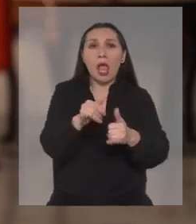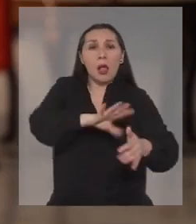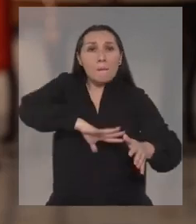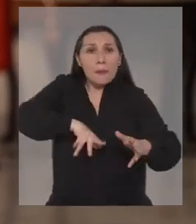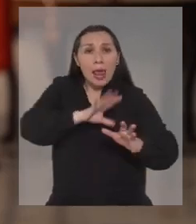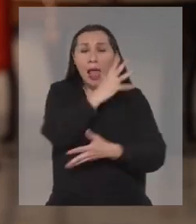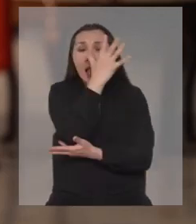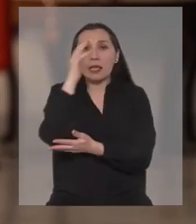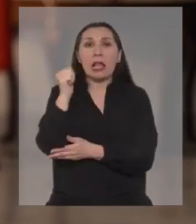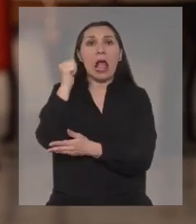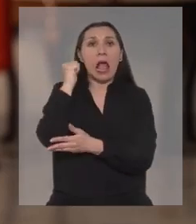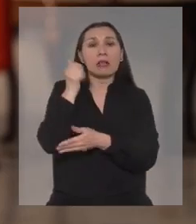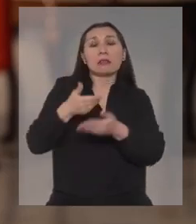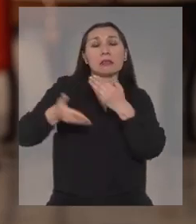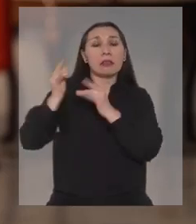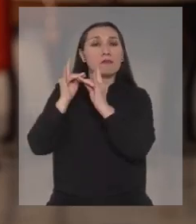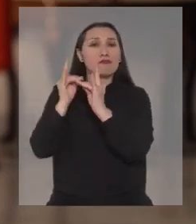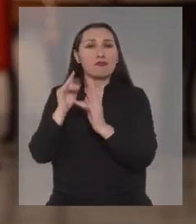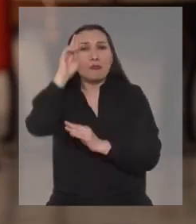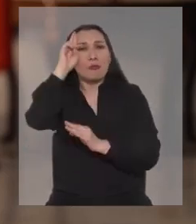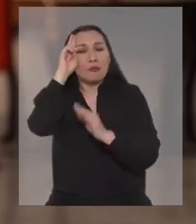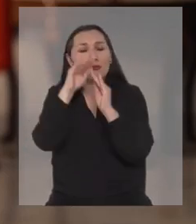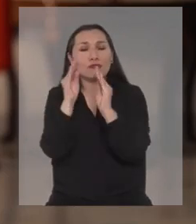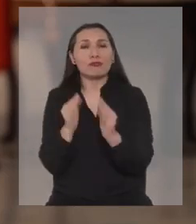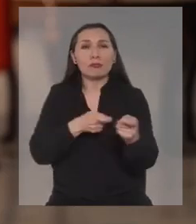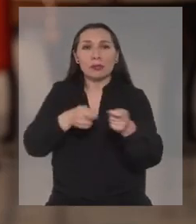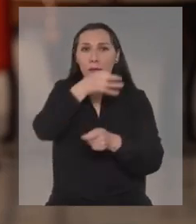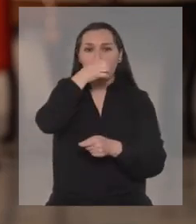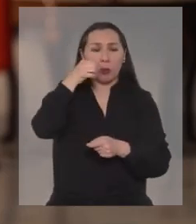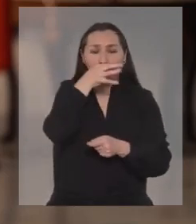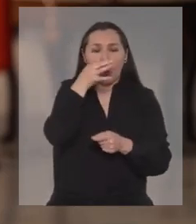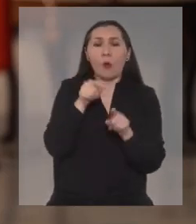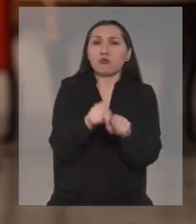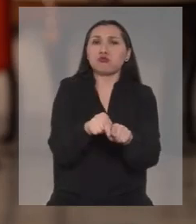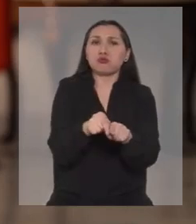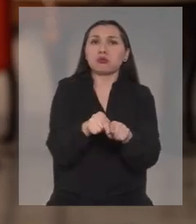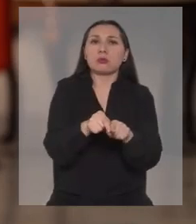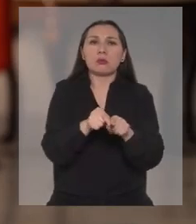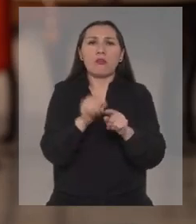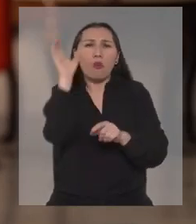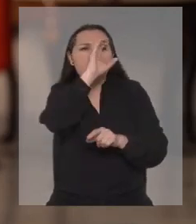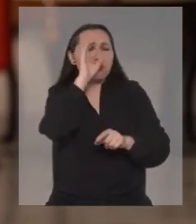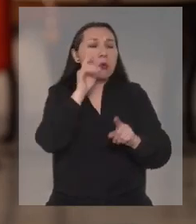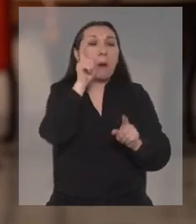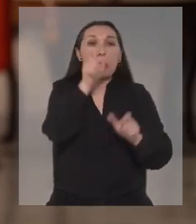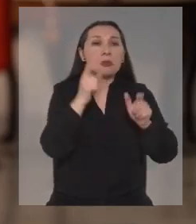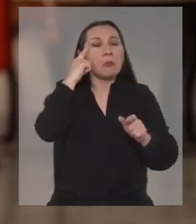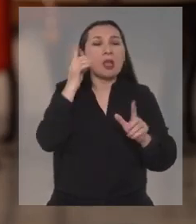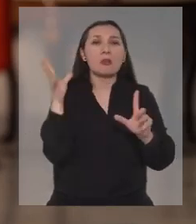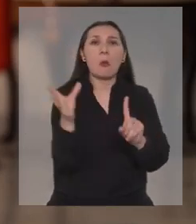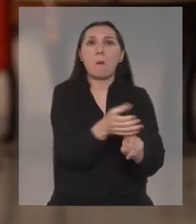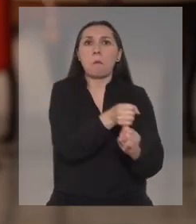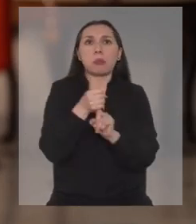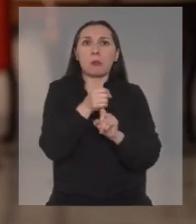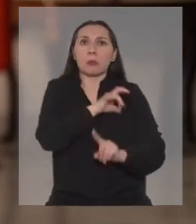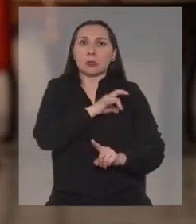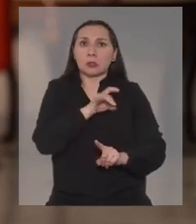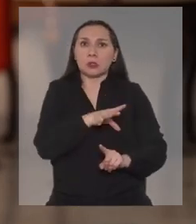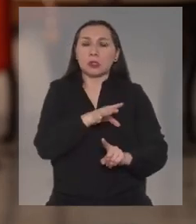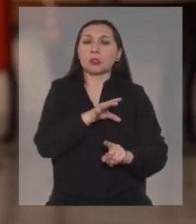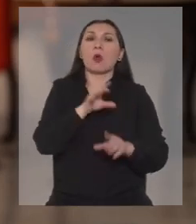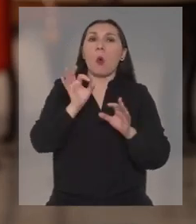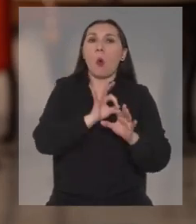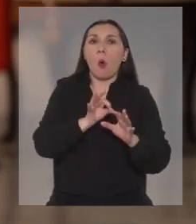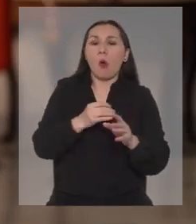donde ayer habían narc mausoleos pers Seguiremos por cielo mar y tierra a quien crea que pueda secuestrar un compatriota o